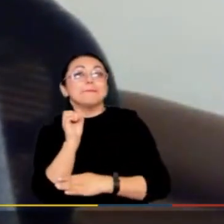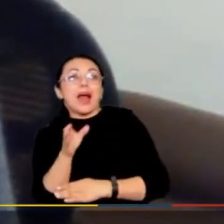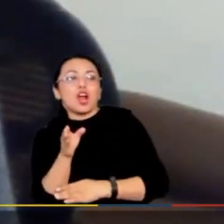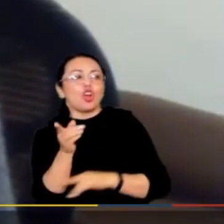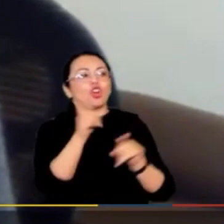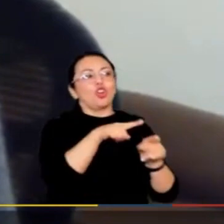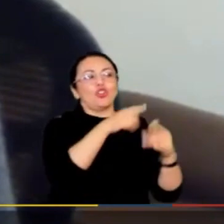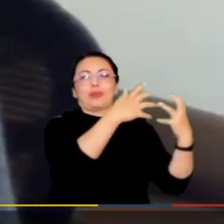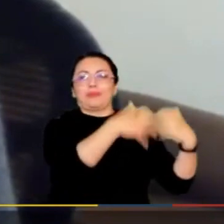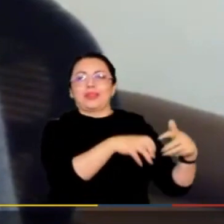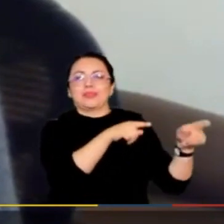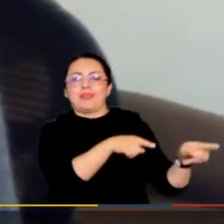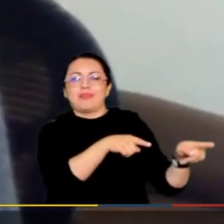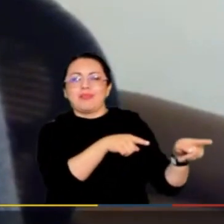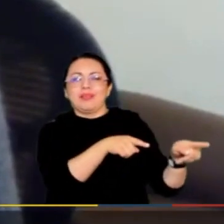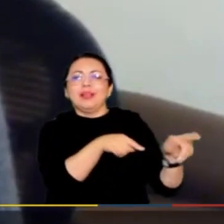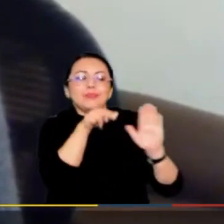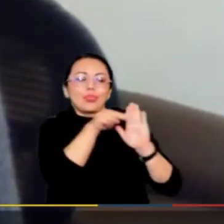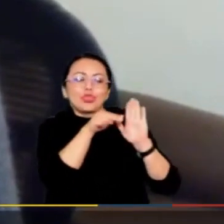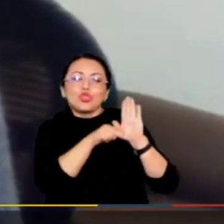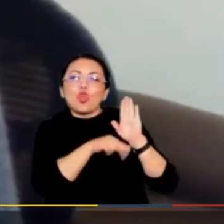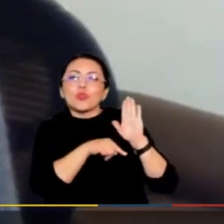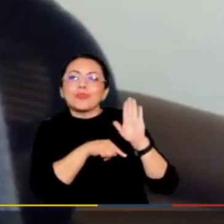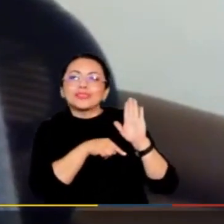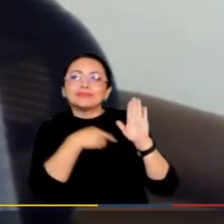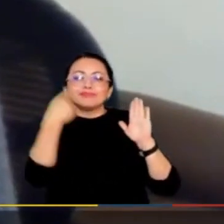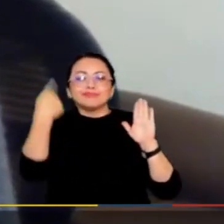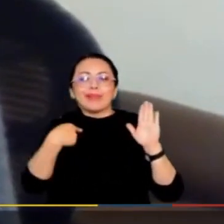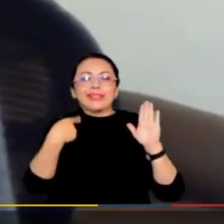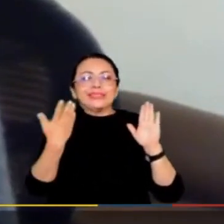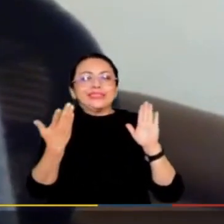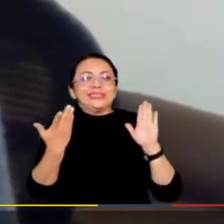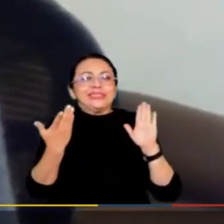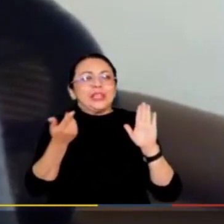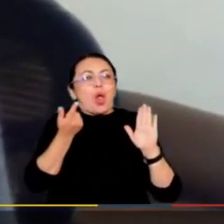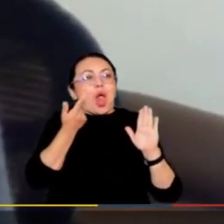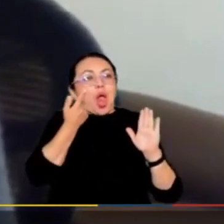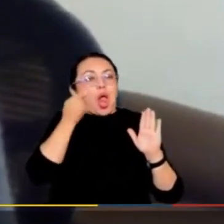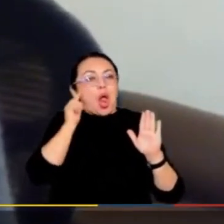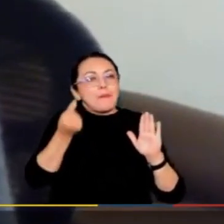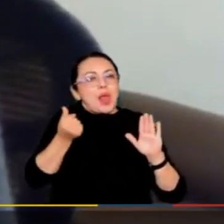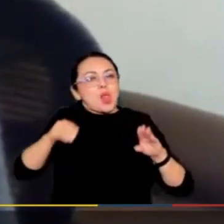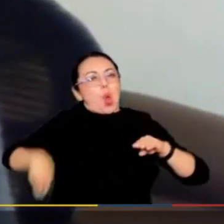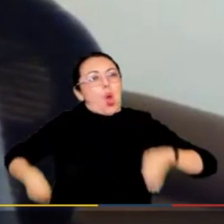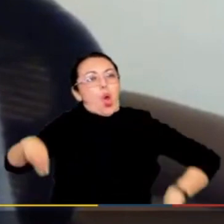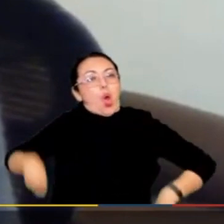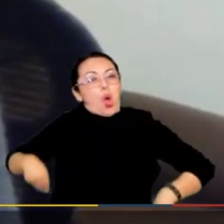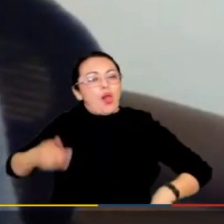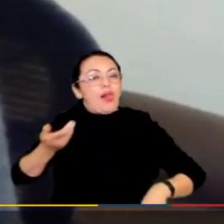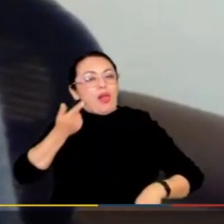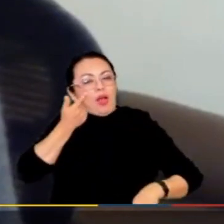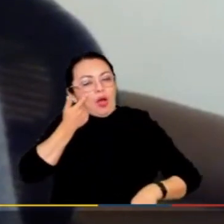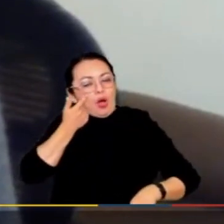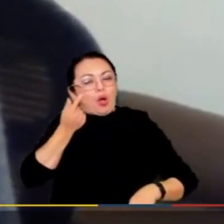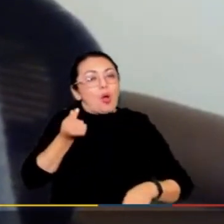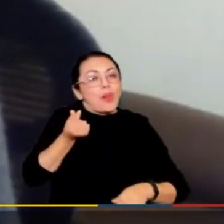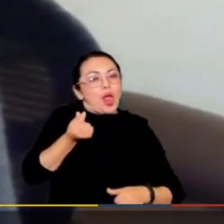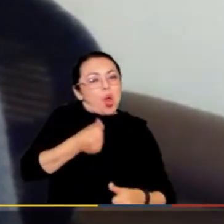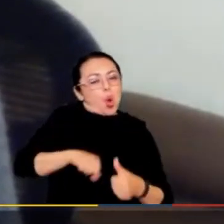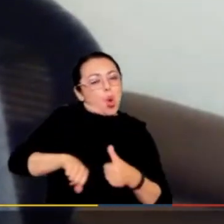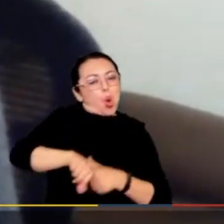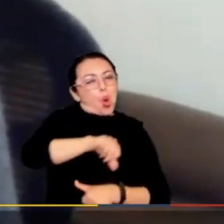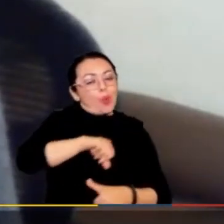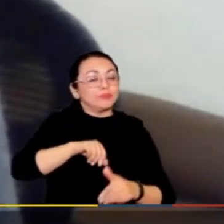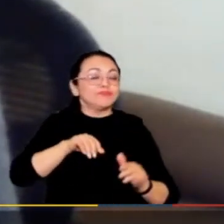cliente y con las normas derivadas del lavado de activos. Aquí hay una complejidad adicional que yo creo que el doctor José